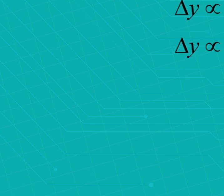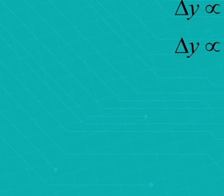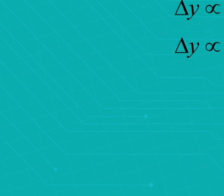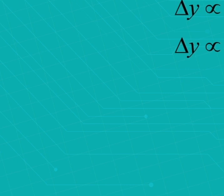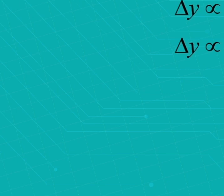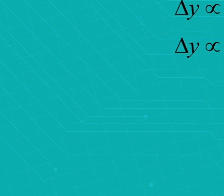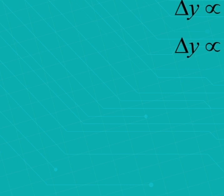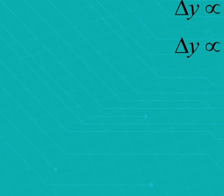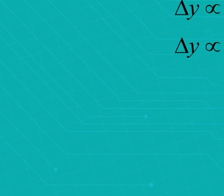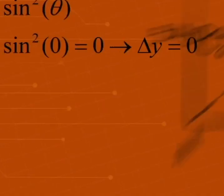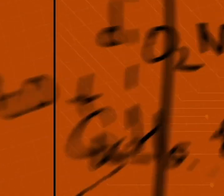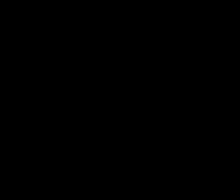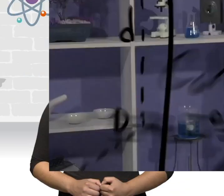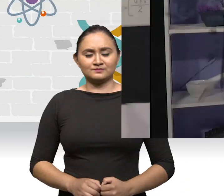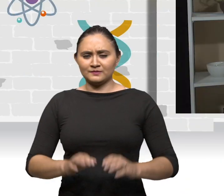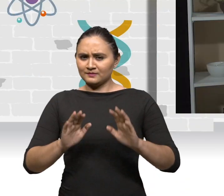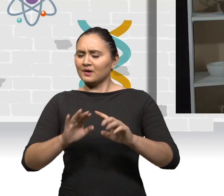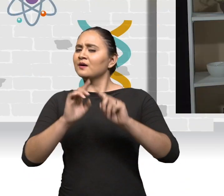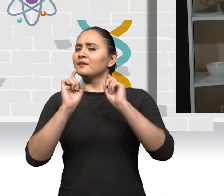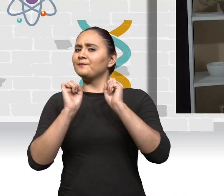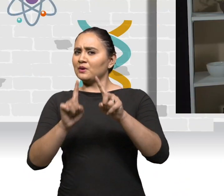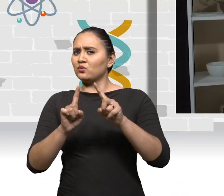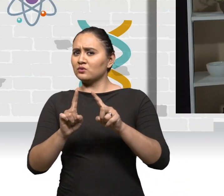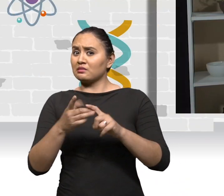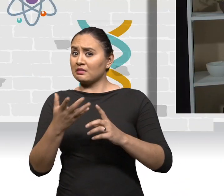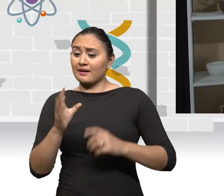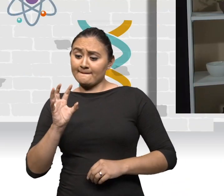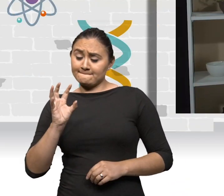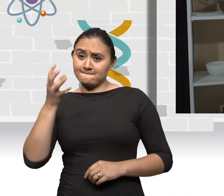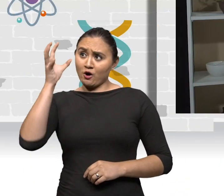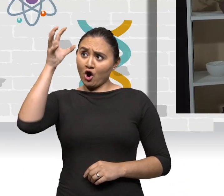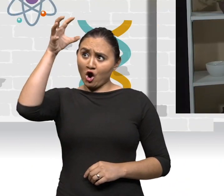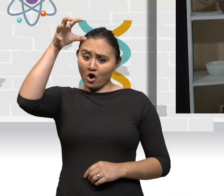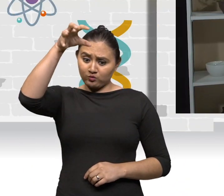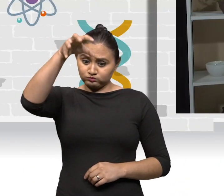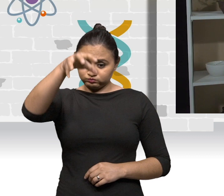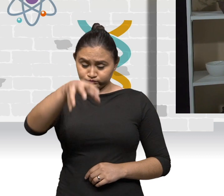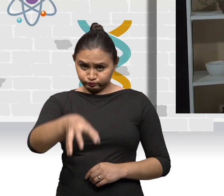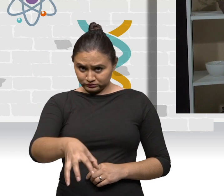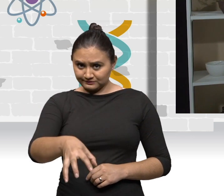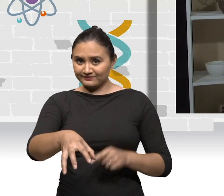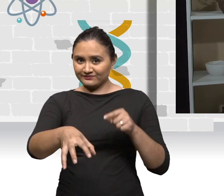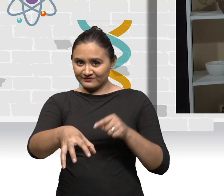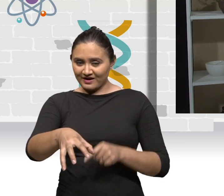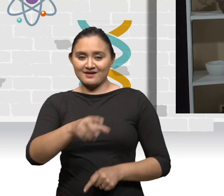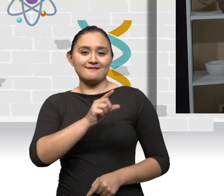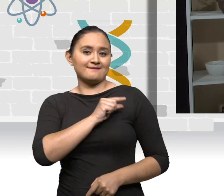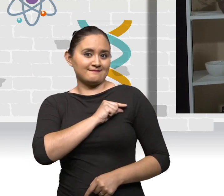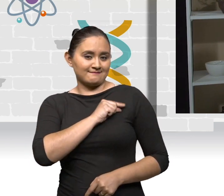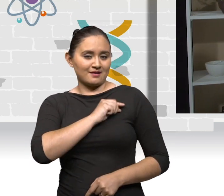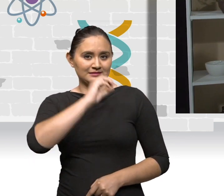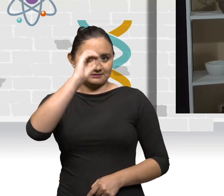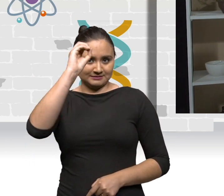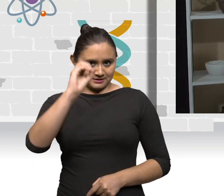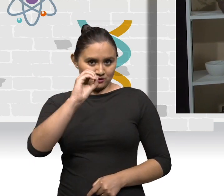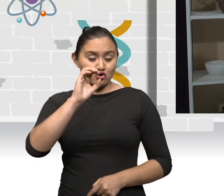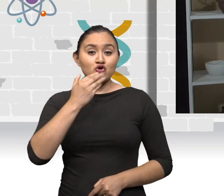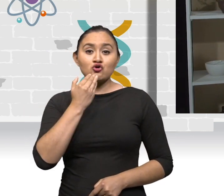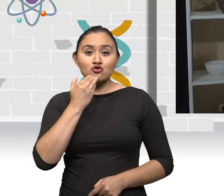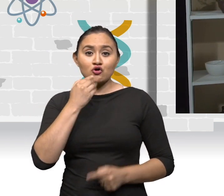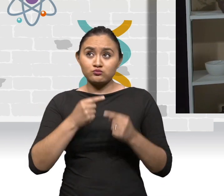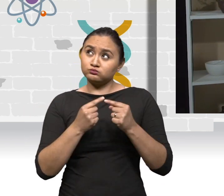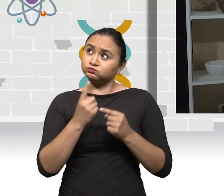esta posición llegará más alto. Pero si la lanzamos paralelamente al suelo, es decir, con un ángulo de 0 grados, su